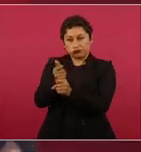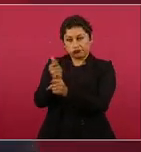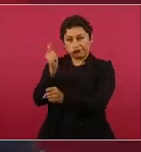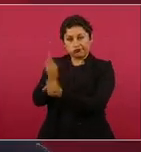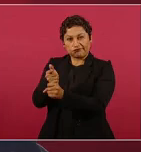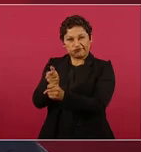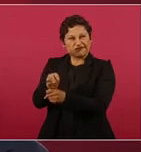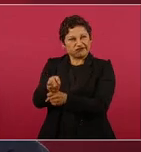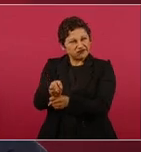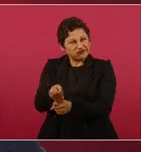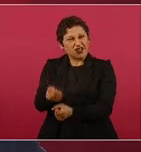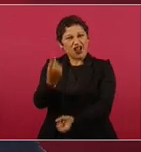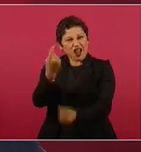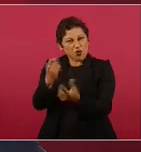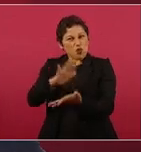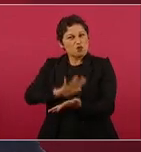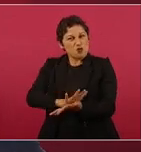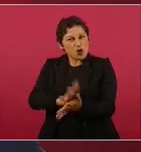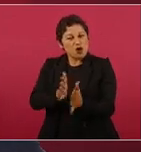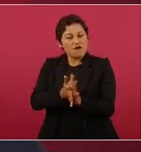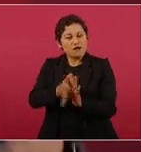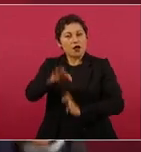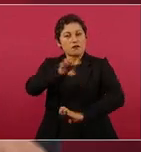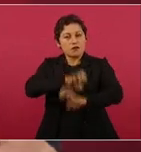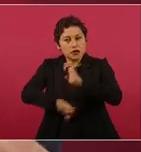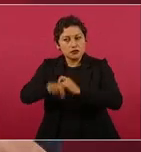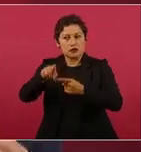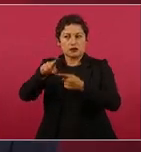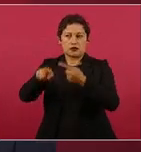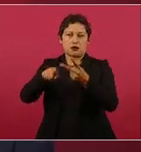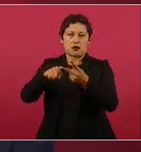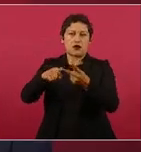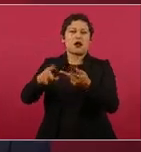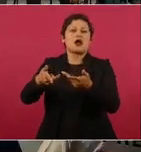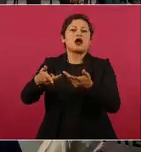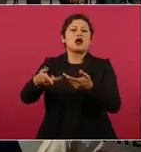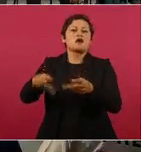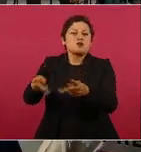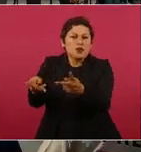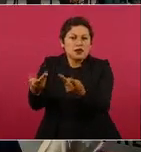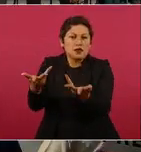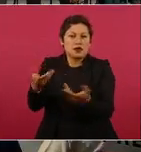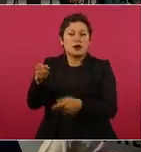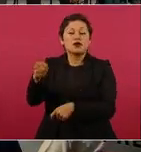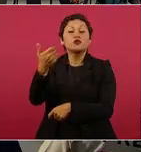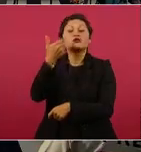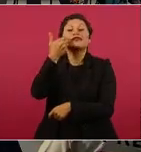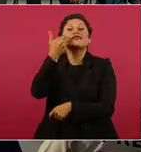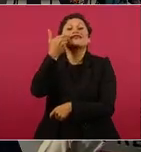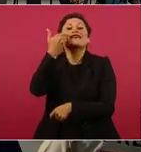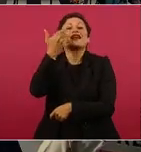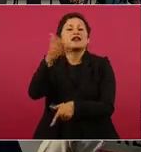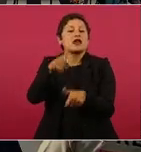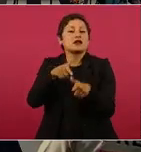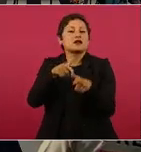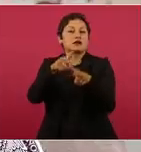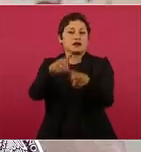empresarial, comercial, que lo que buscaban era mantener ese modelo de relación, las